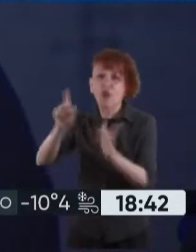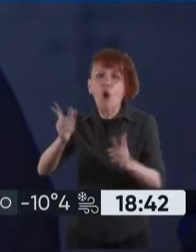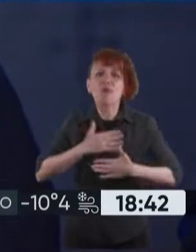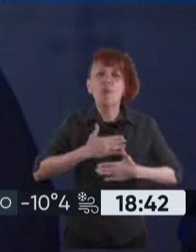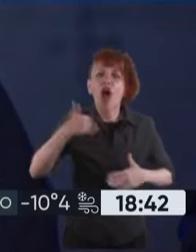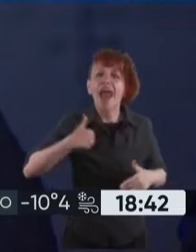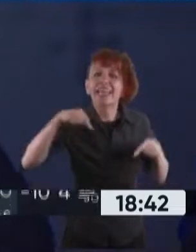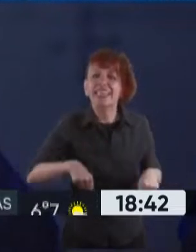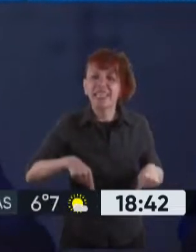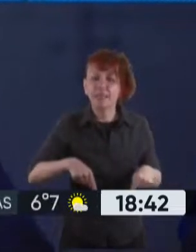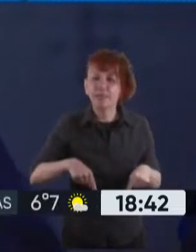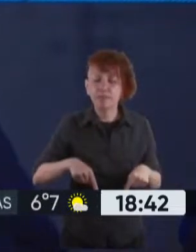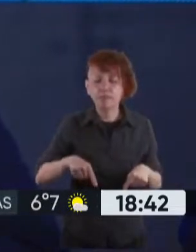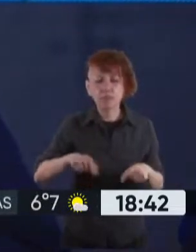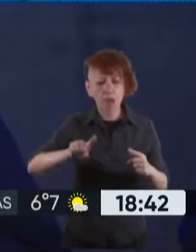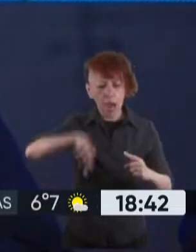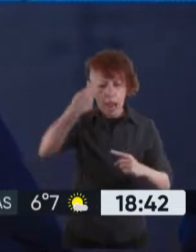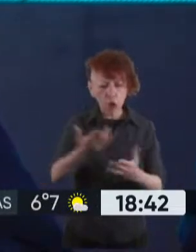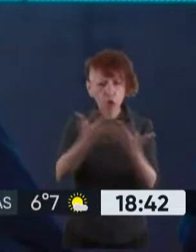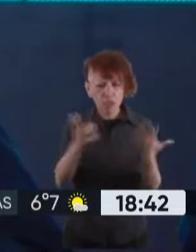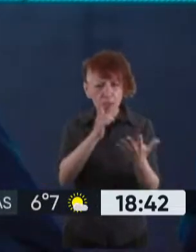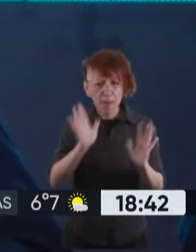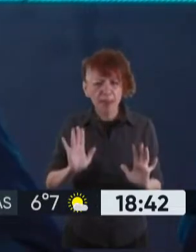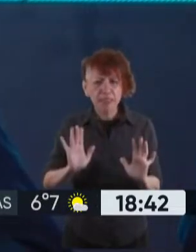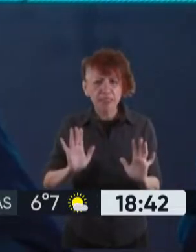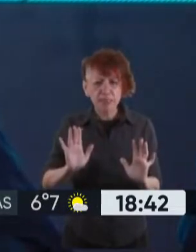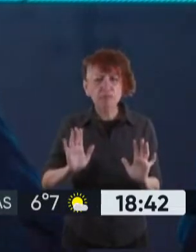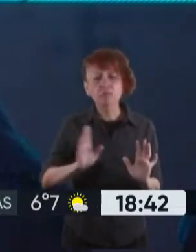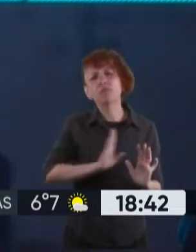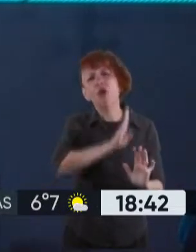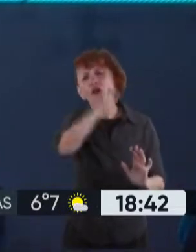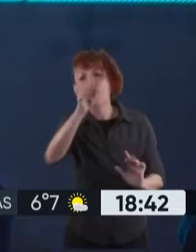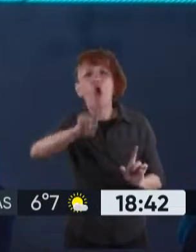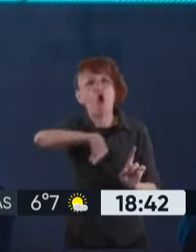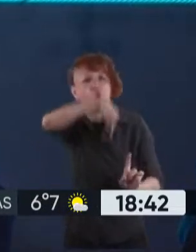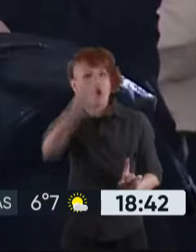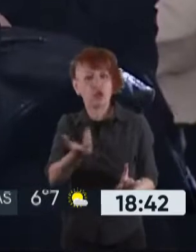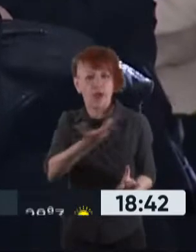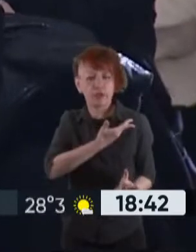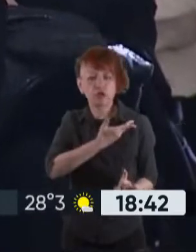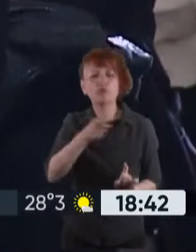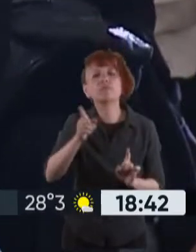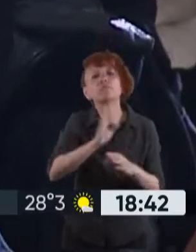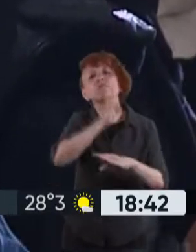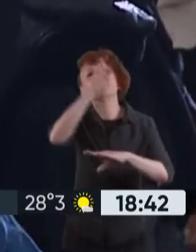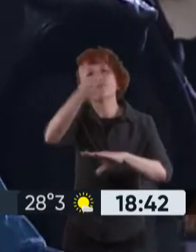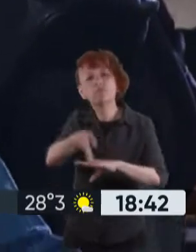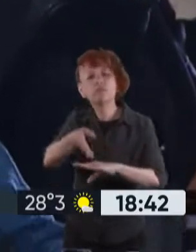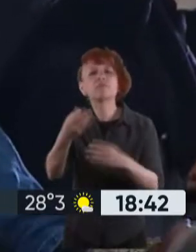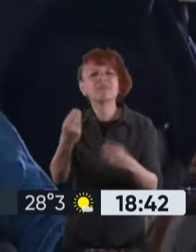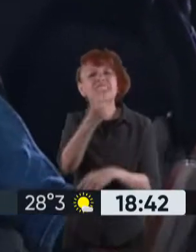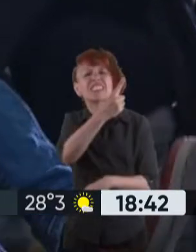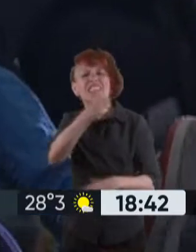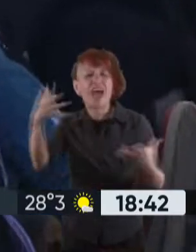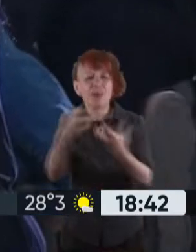A los pocos días, creo que fue al día siguiente, tuve la oportunidad de participar de los 100 años